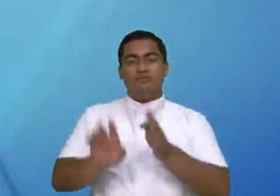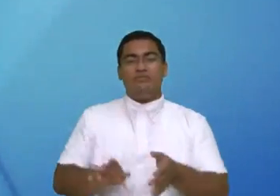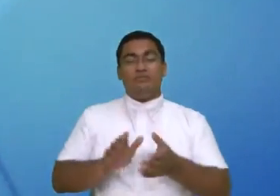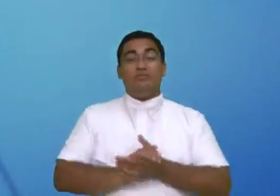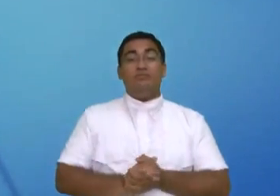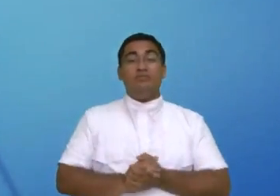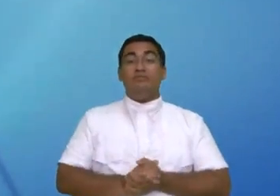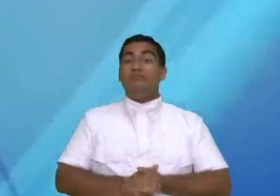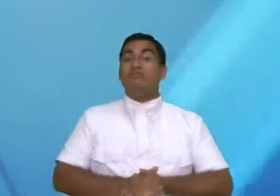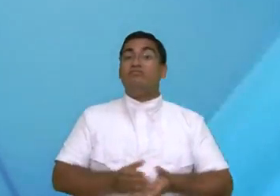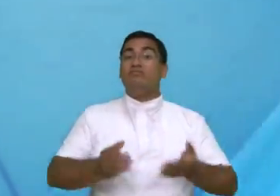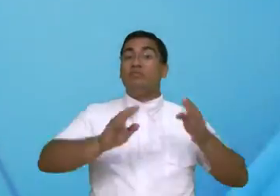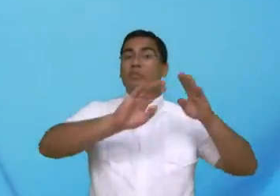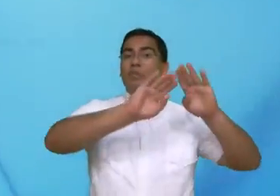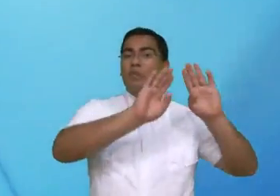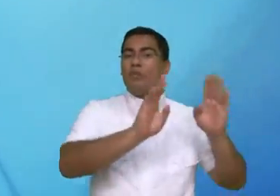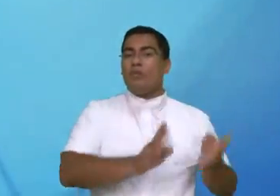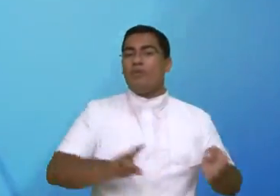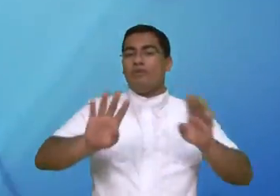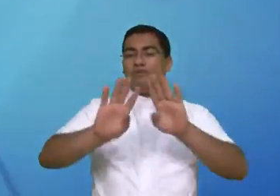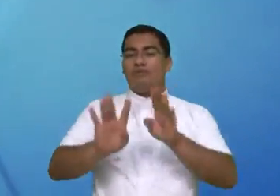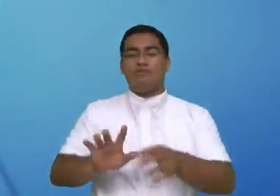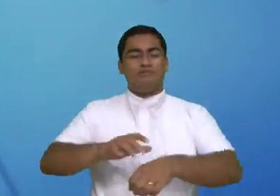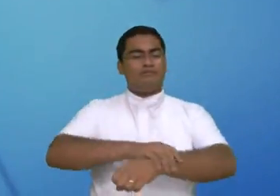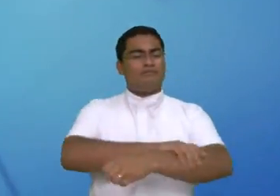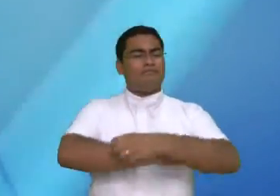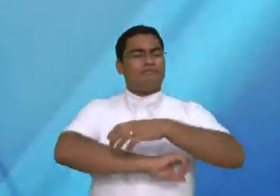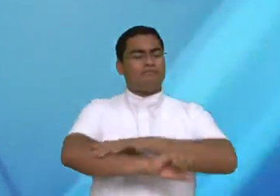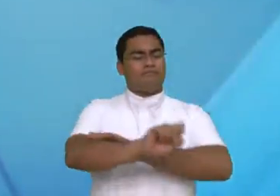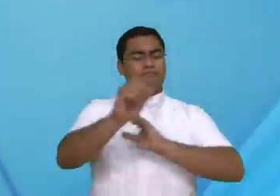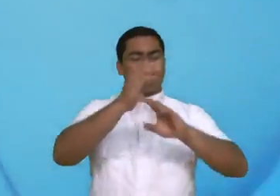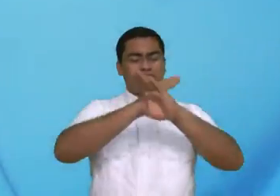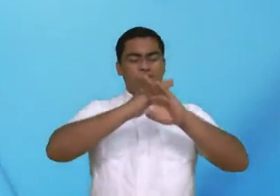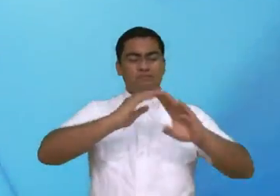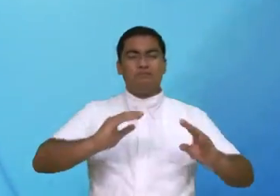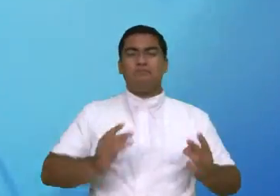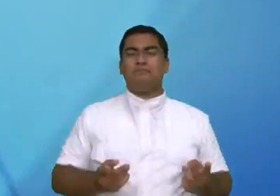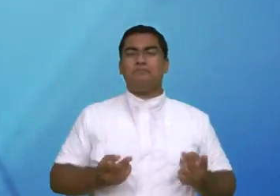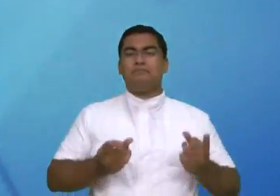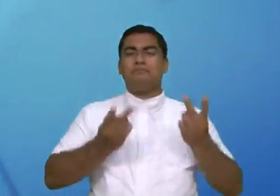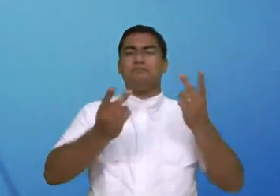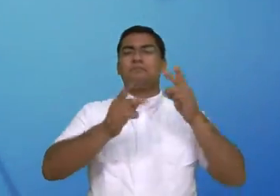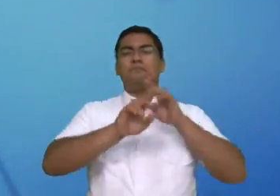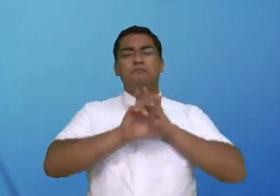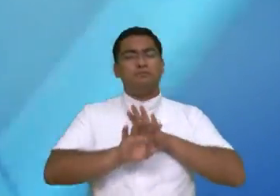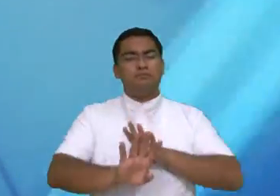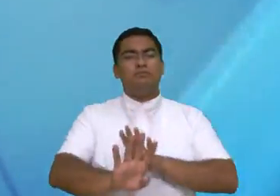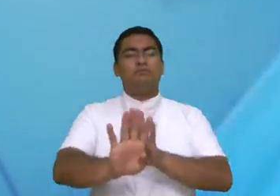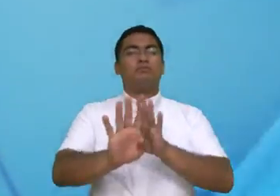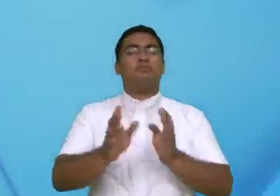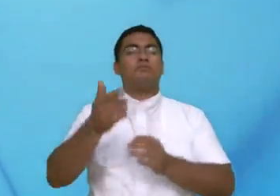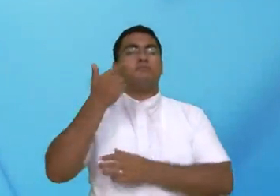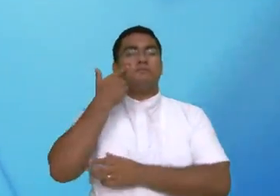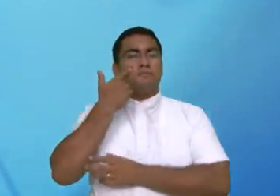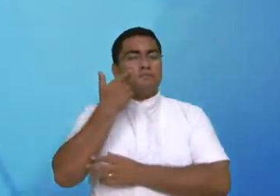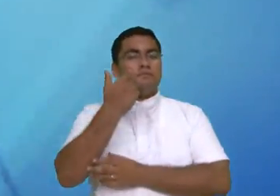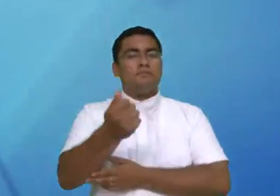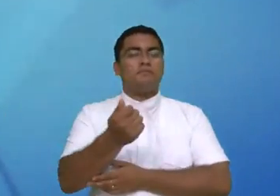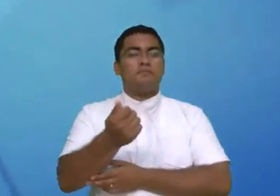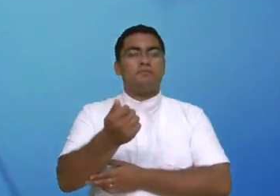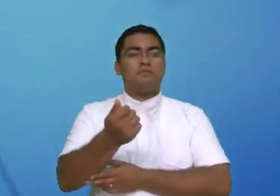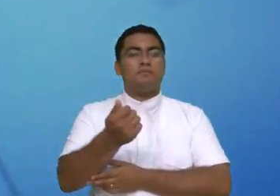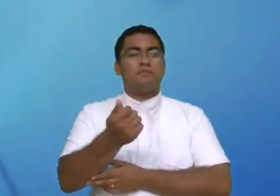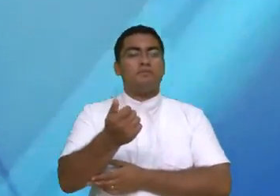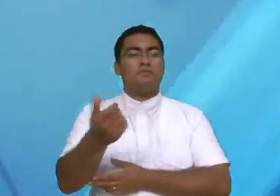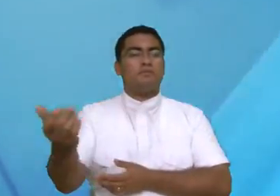Mujeres valientes, mujeres victoriosas, en paz y vida, caminamos, nos reconocemos